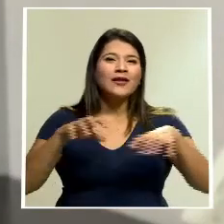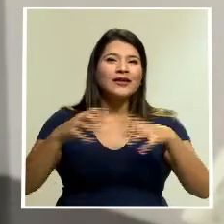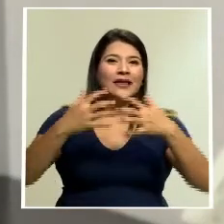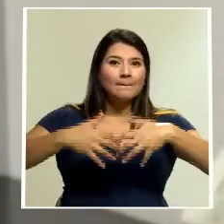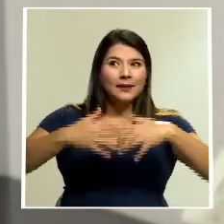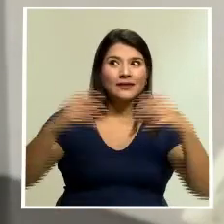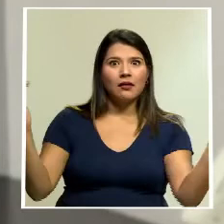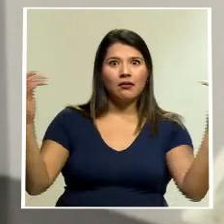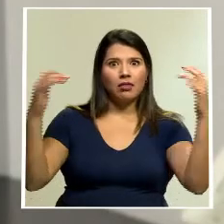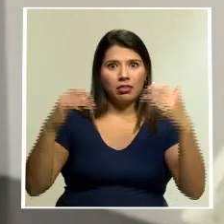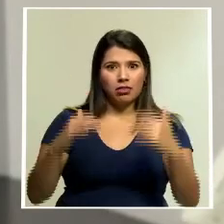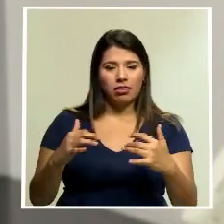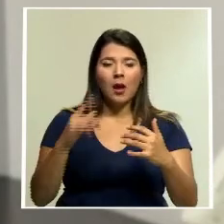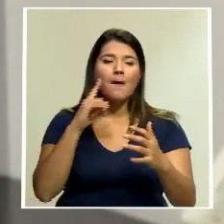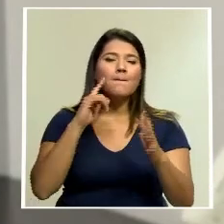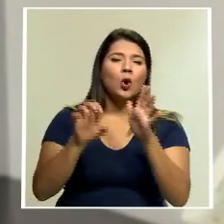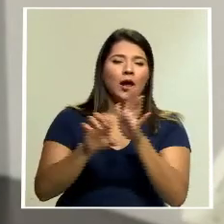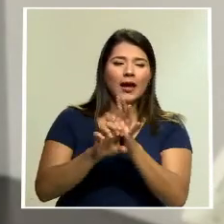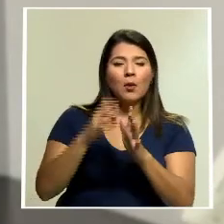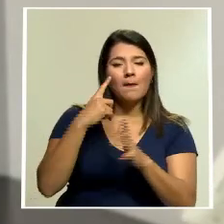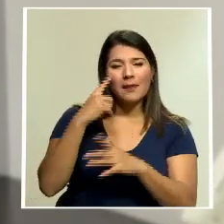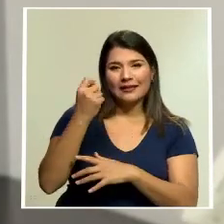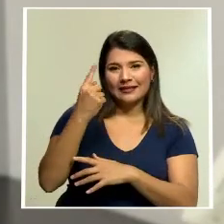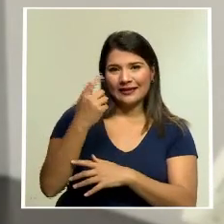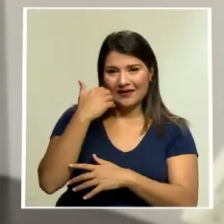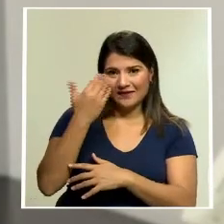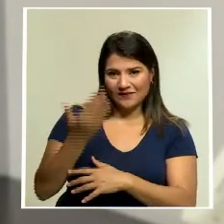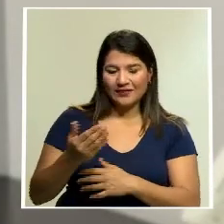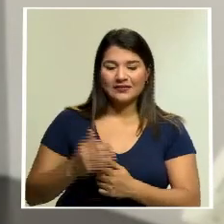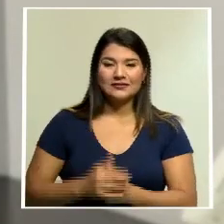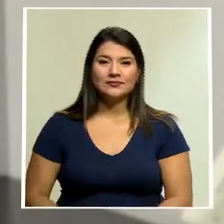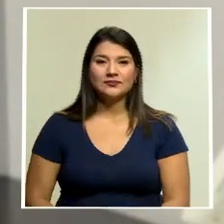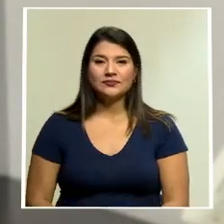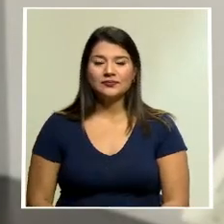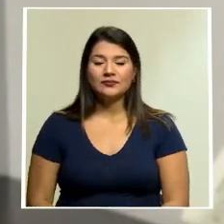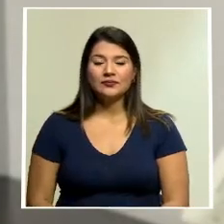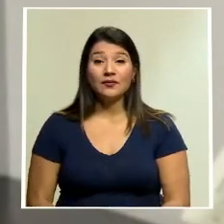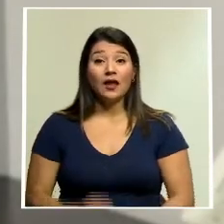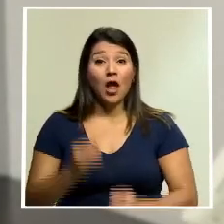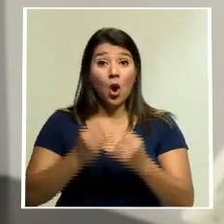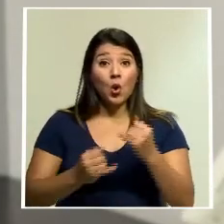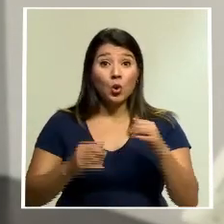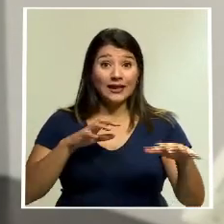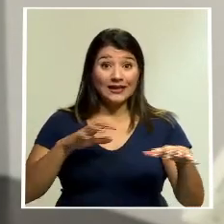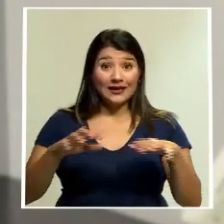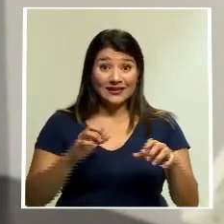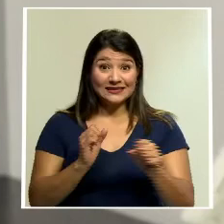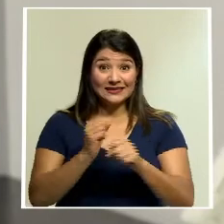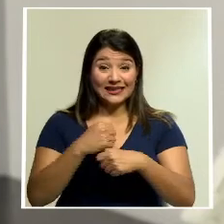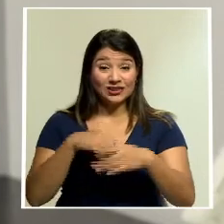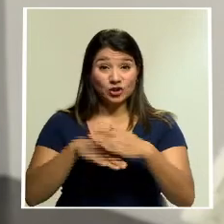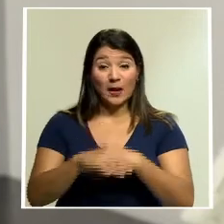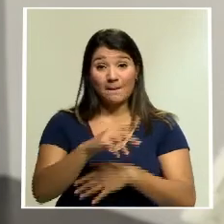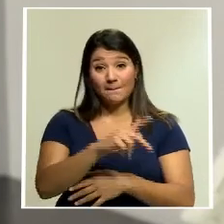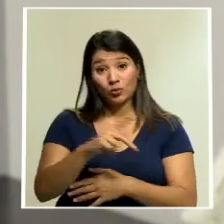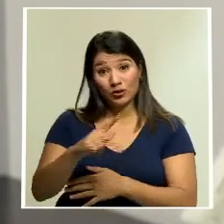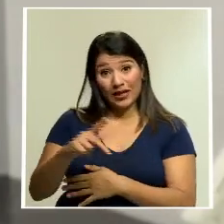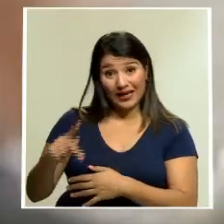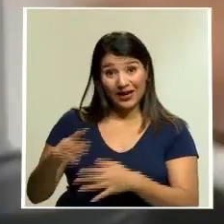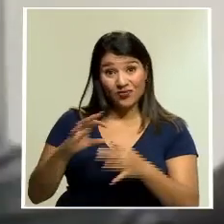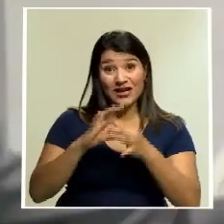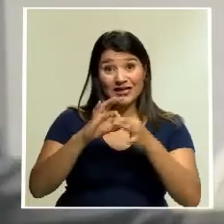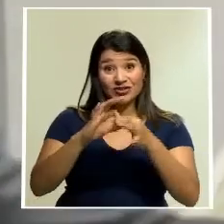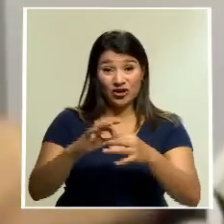para poder darme a explicar y es fácil de comprender. La última actividad que se hizo en Punta Arenas de